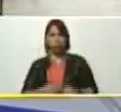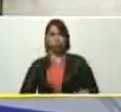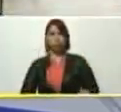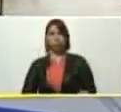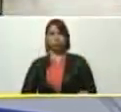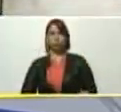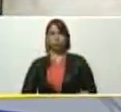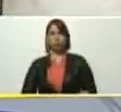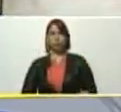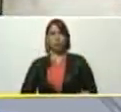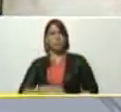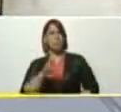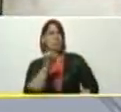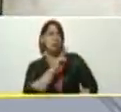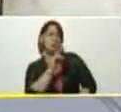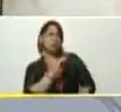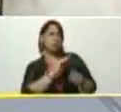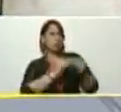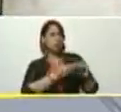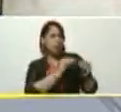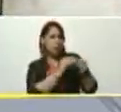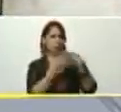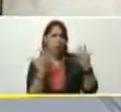Que si Venezuela se arregló,